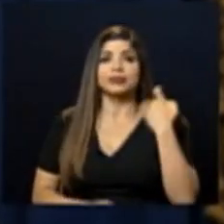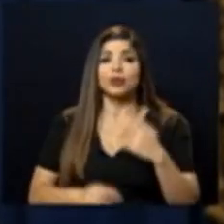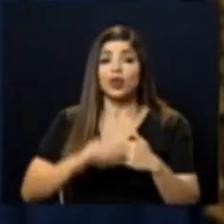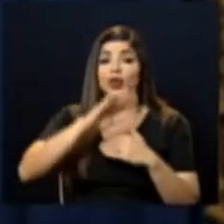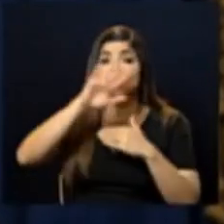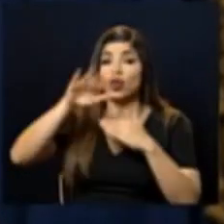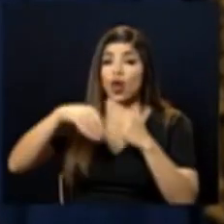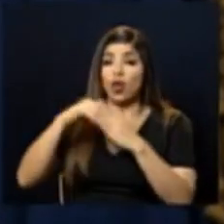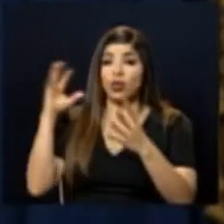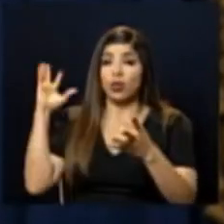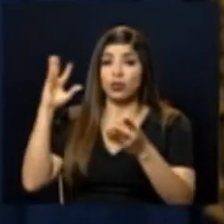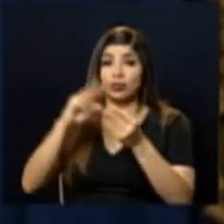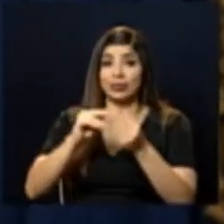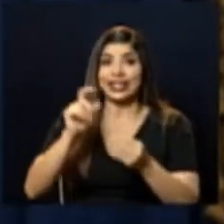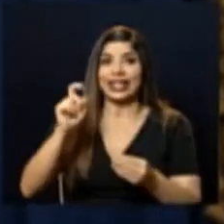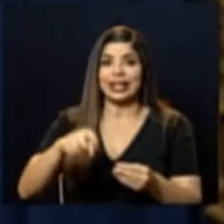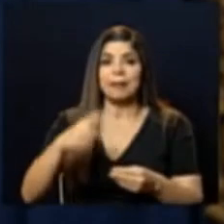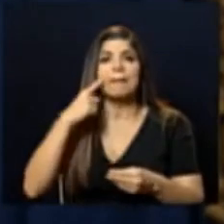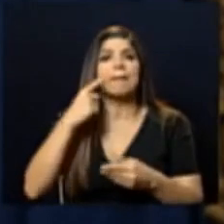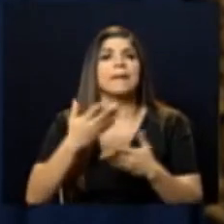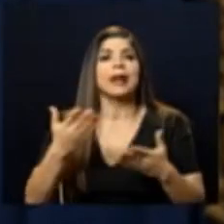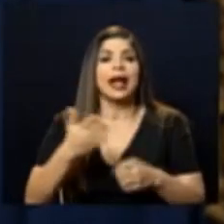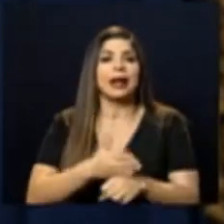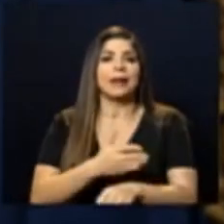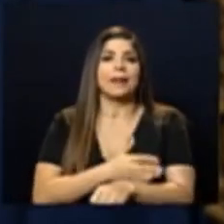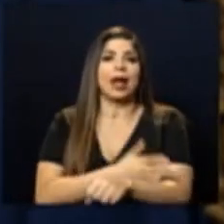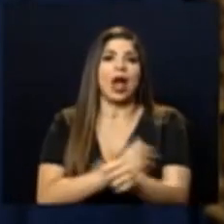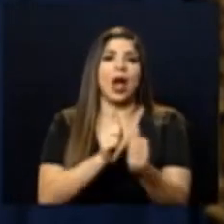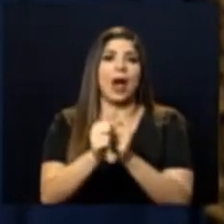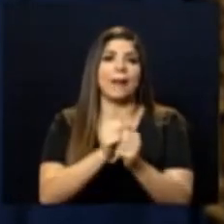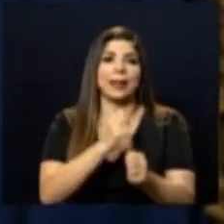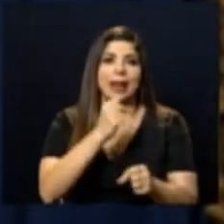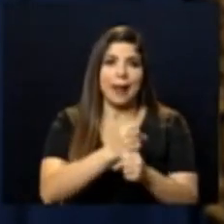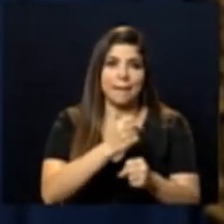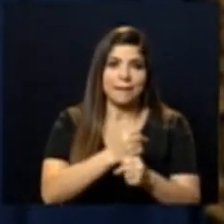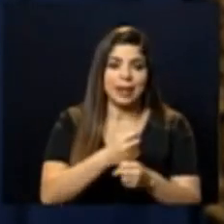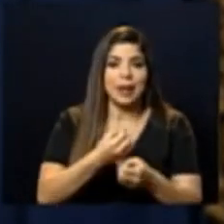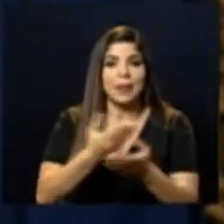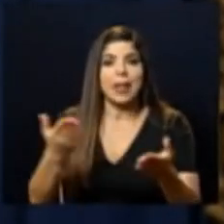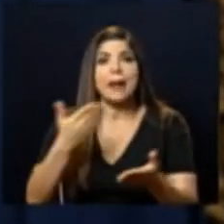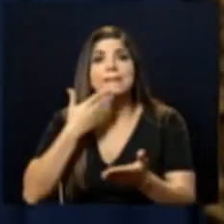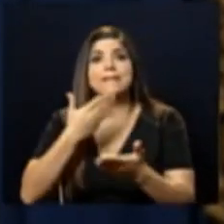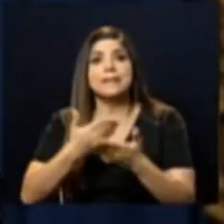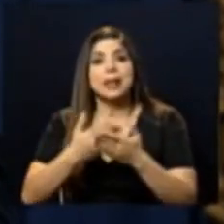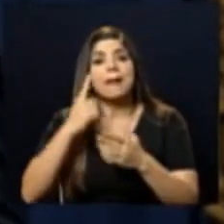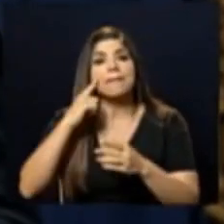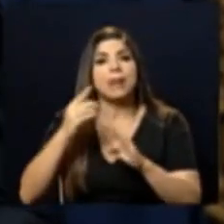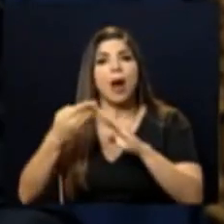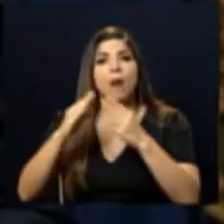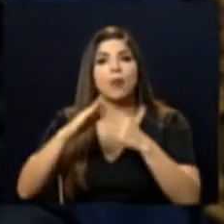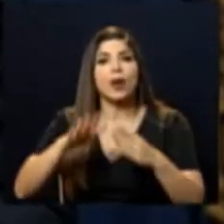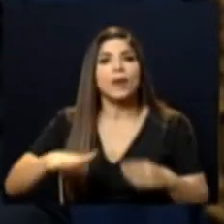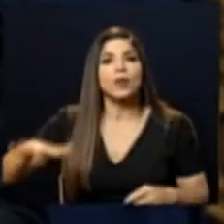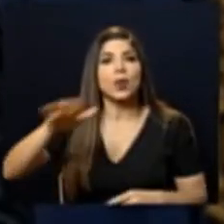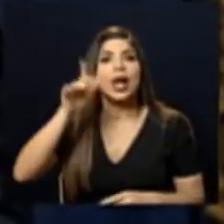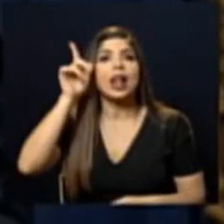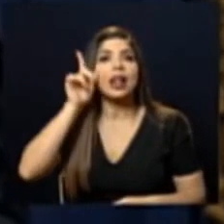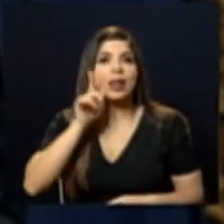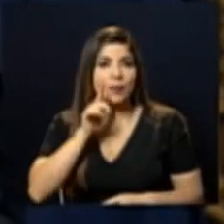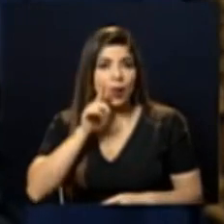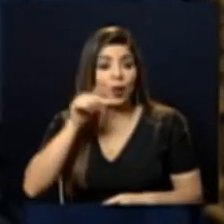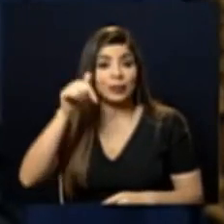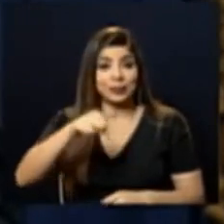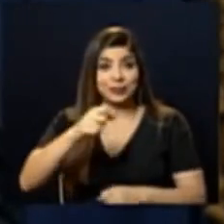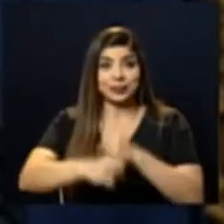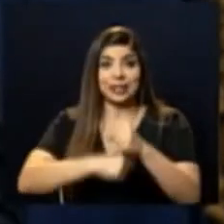Todo lo anterior deberá mejorar la competitividad del empleo y el bienestar del pueblo limonense. Este